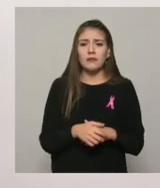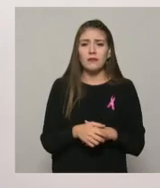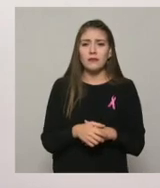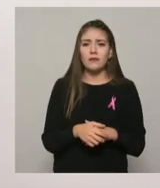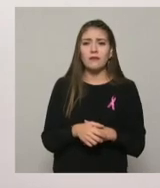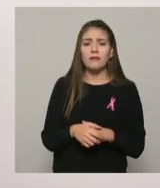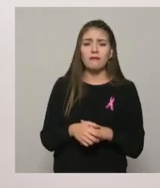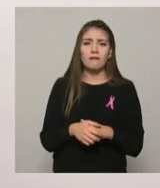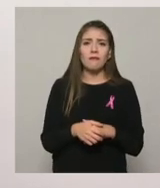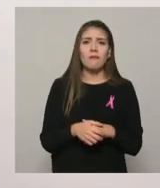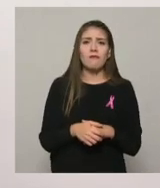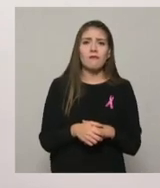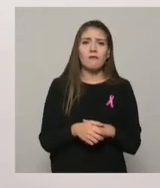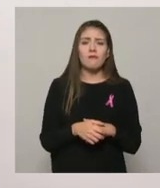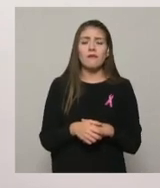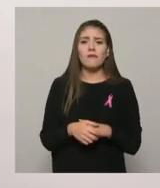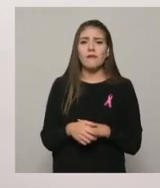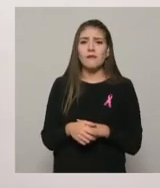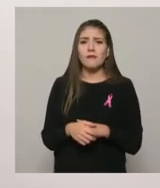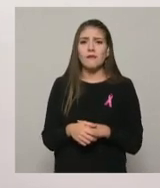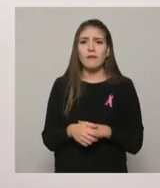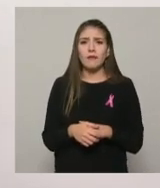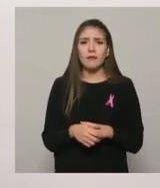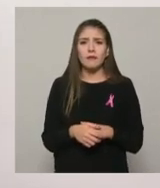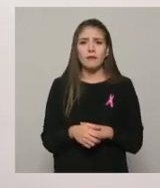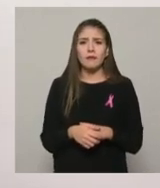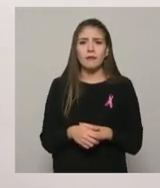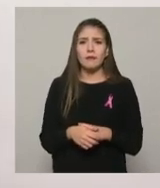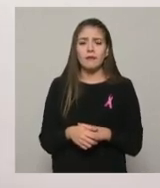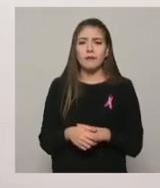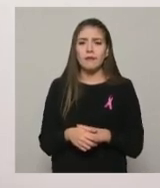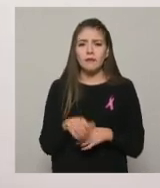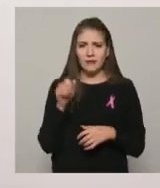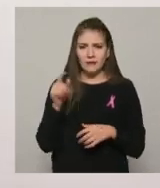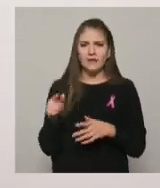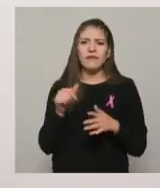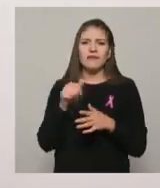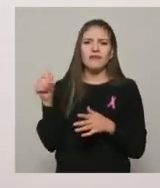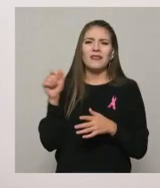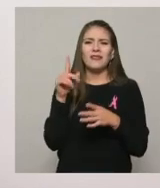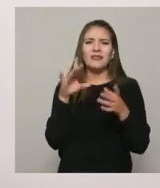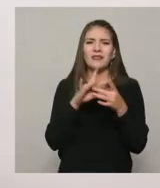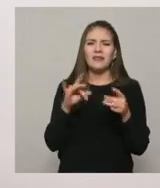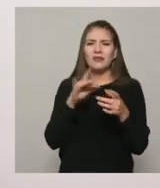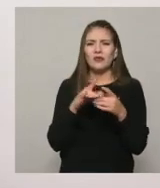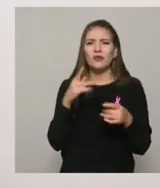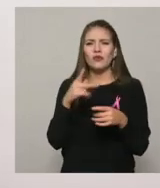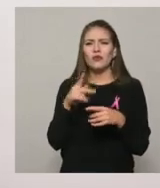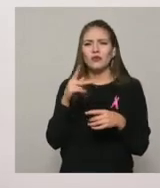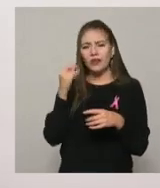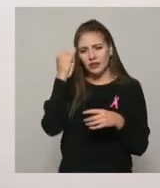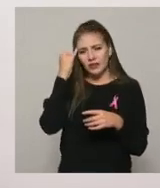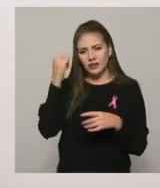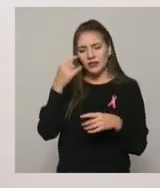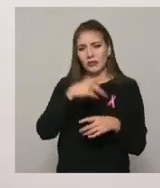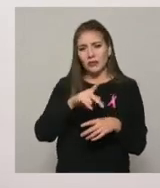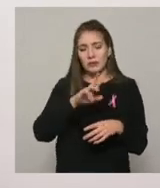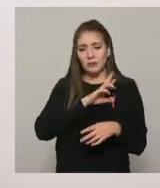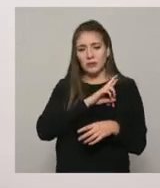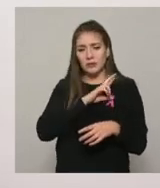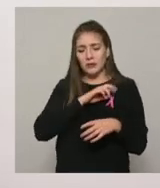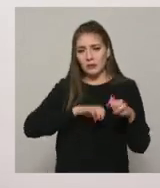otro de los puntos que se señalaba acerca de la iniciativa privada, hay que investigar